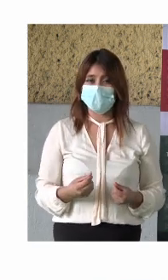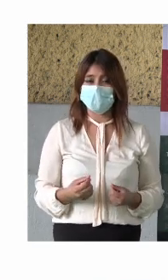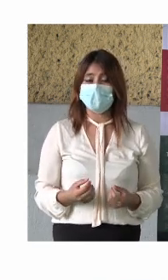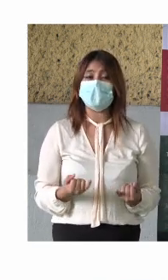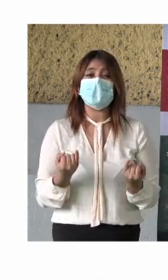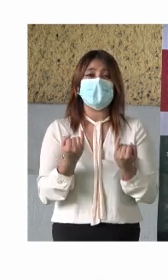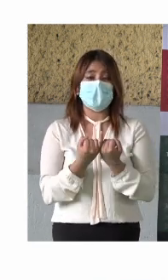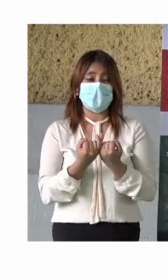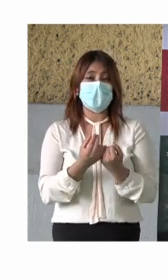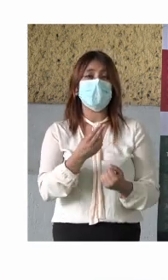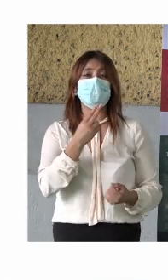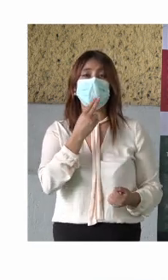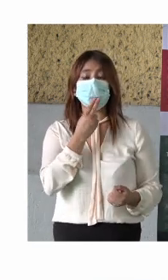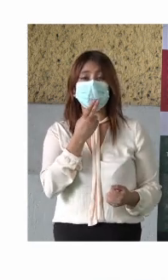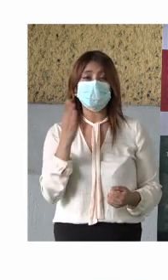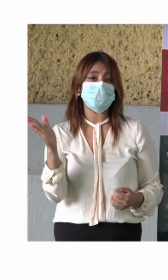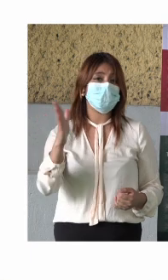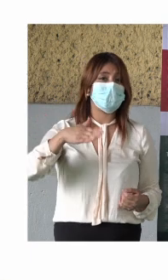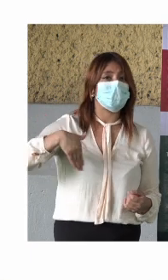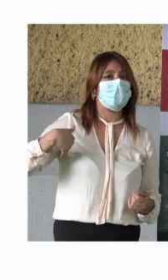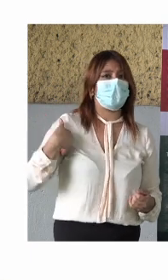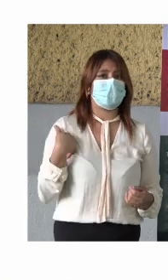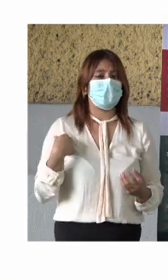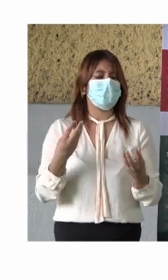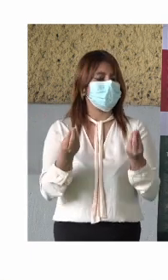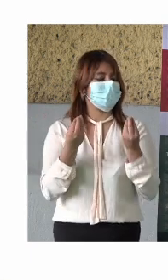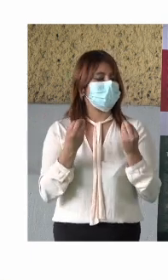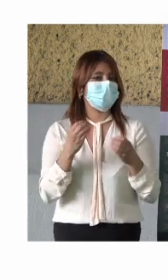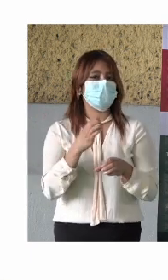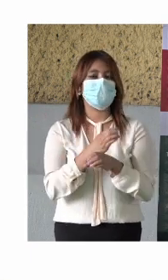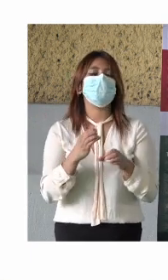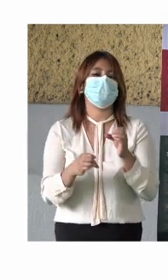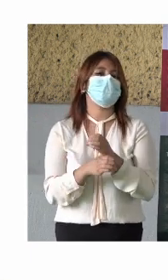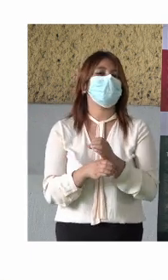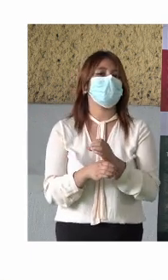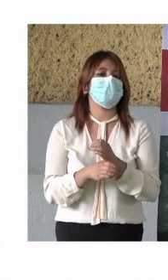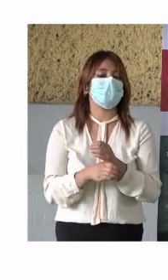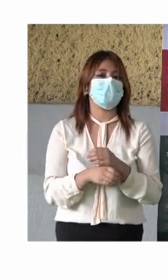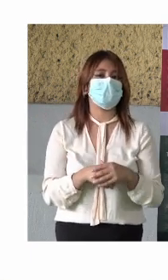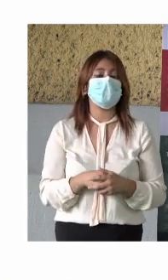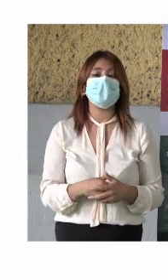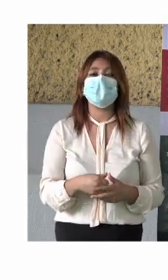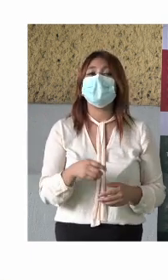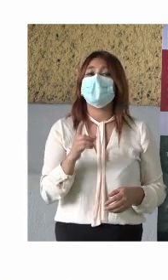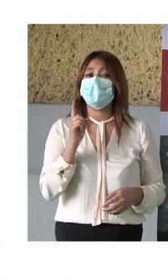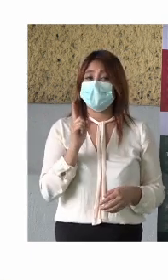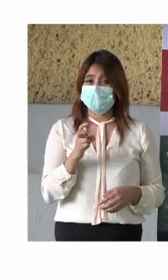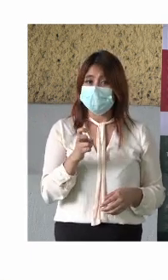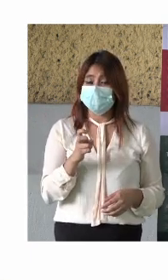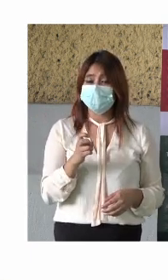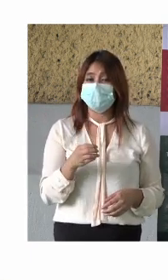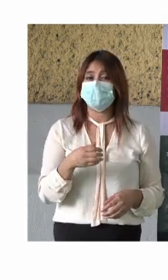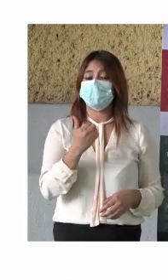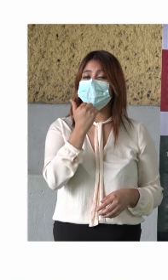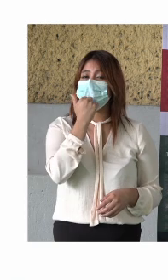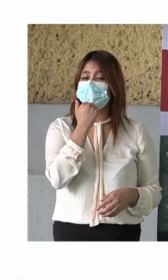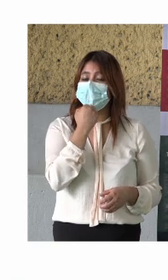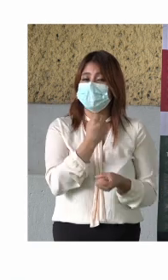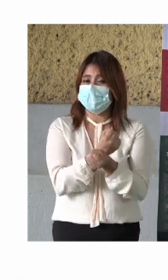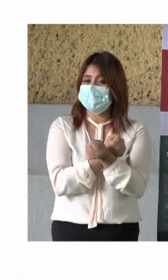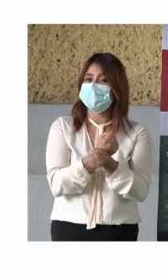una reserva de muchísimas cosas, pero entre ellas es una reserva de glucosa. Suena medio extraño, a lo